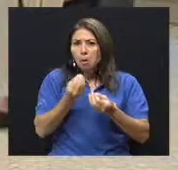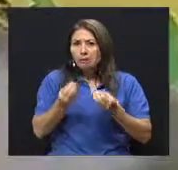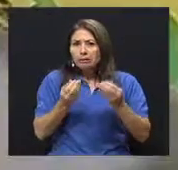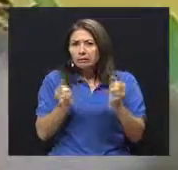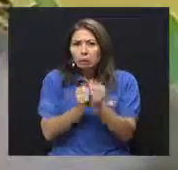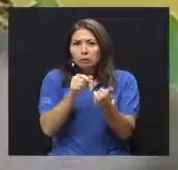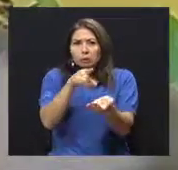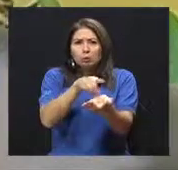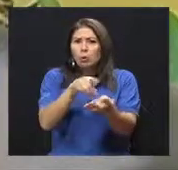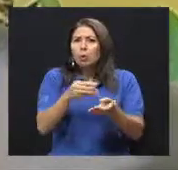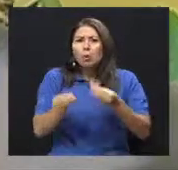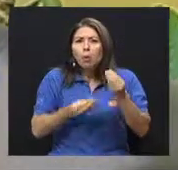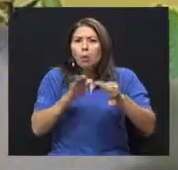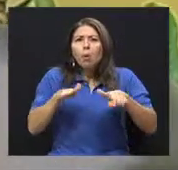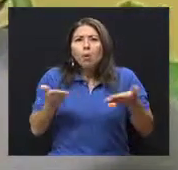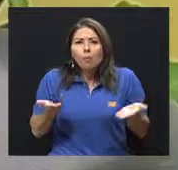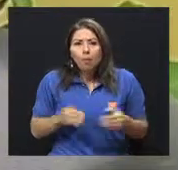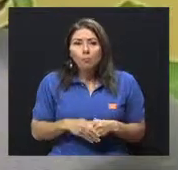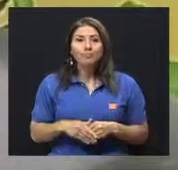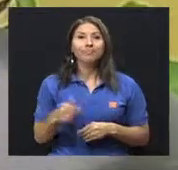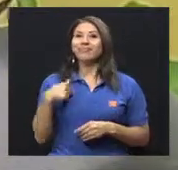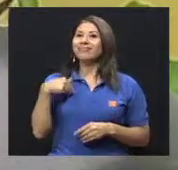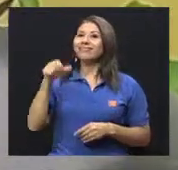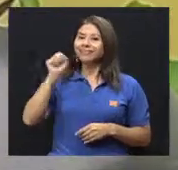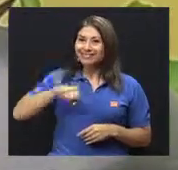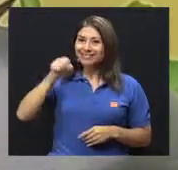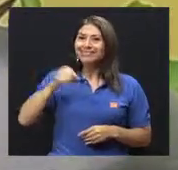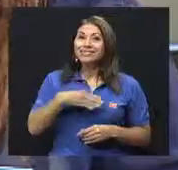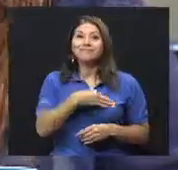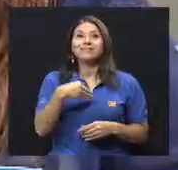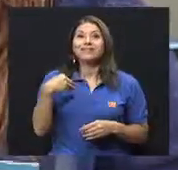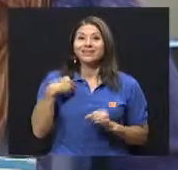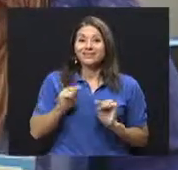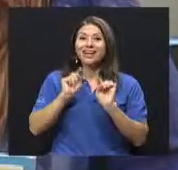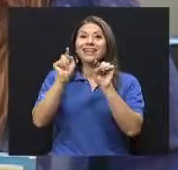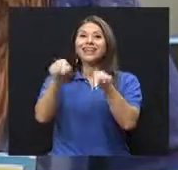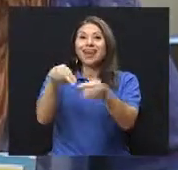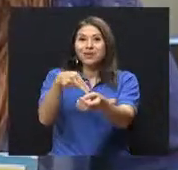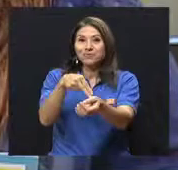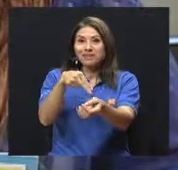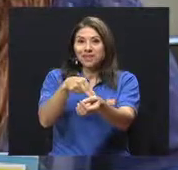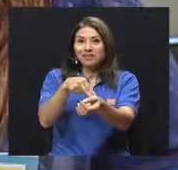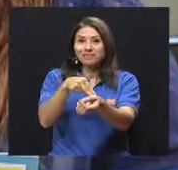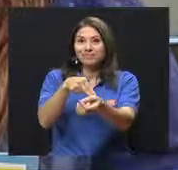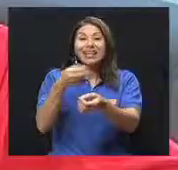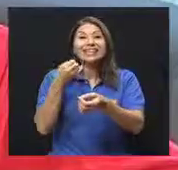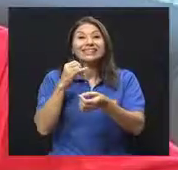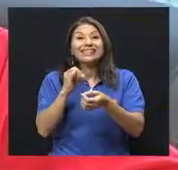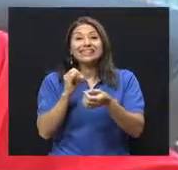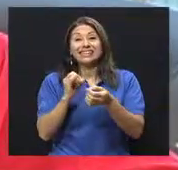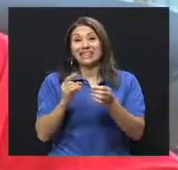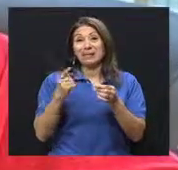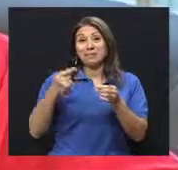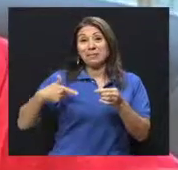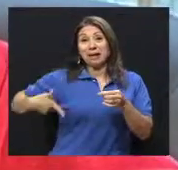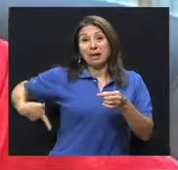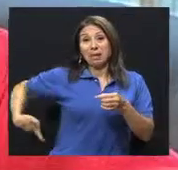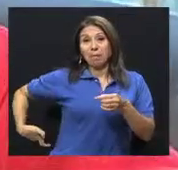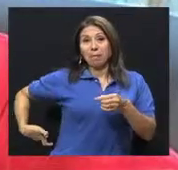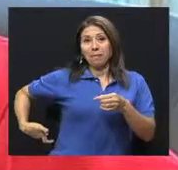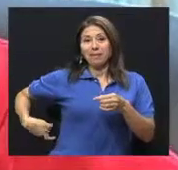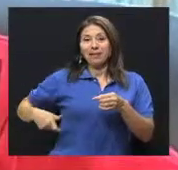el doctor, la doctora? Bueno, a mí sí me gusta ir al hospital cuando me da una inyección en el glúteo.